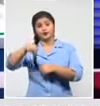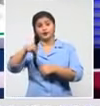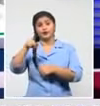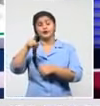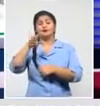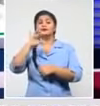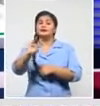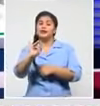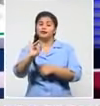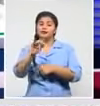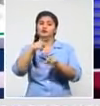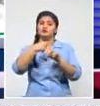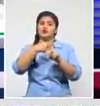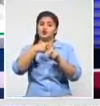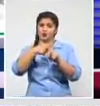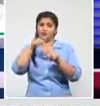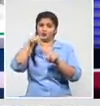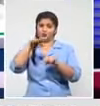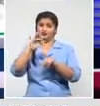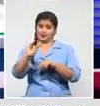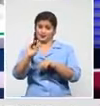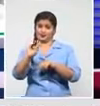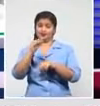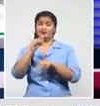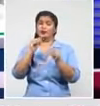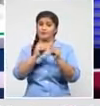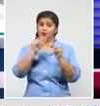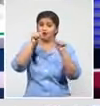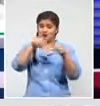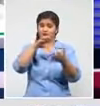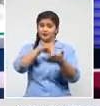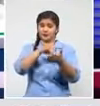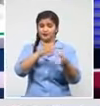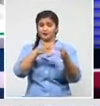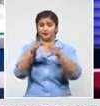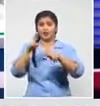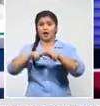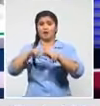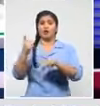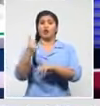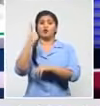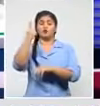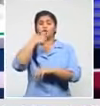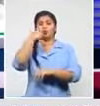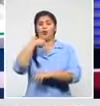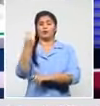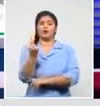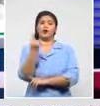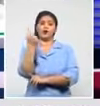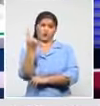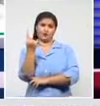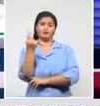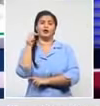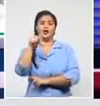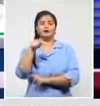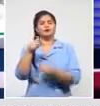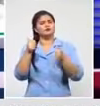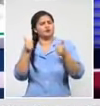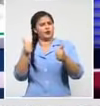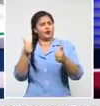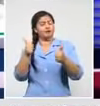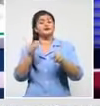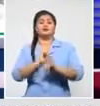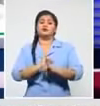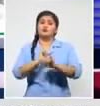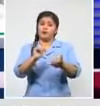casos positivos autóctonos, La Habana 1 caso y Ciego de Ávila 1 caso. Decía que son buenas las noticias porque no